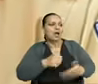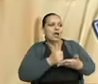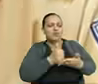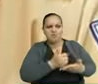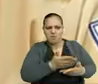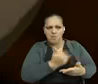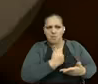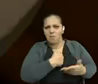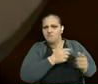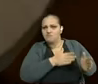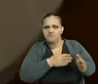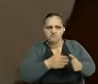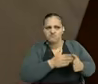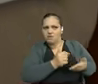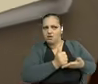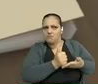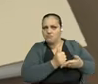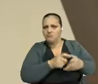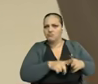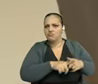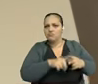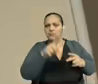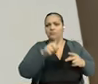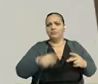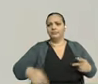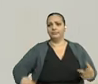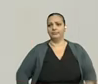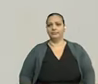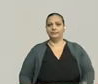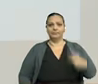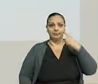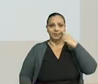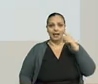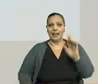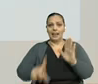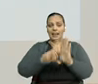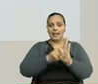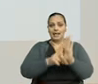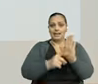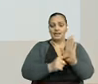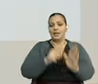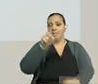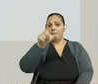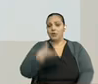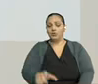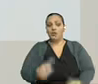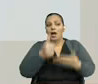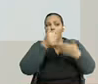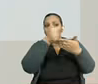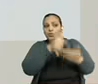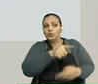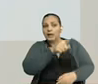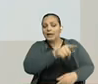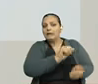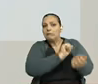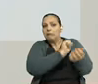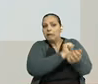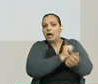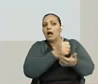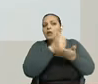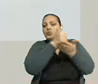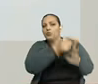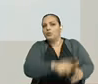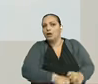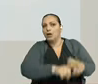quedar en el aire. La persona que por acción u omisión permita que un privado de libertad se evada del centro será